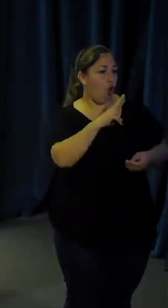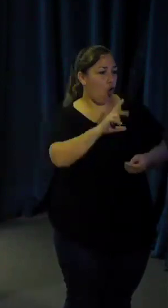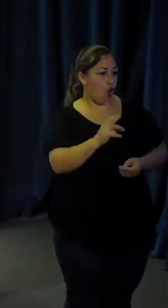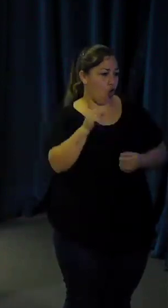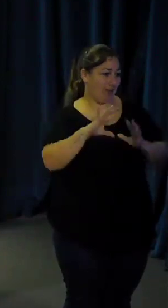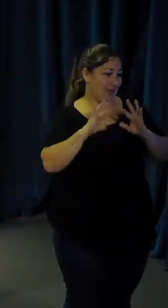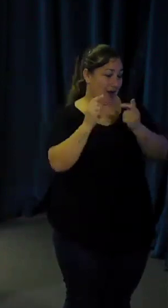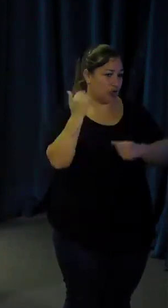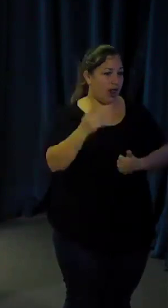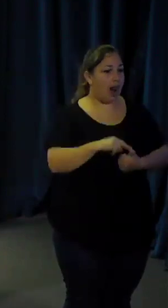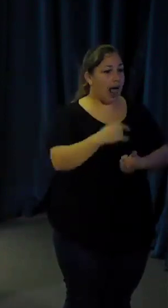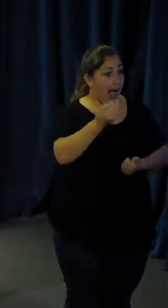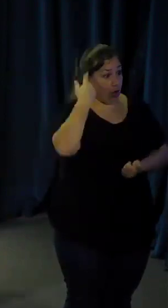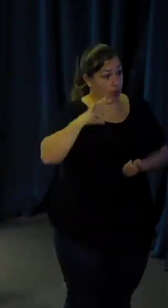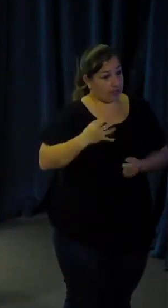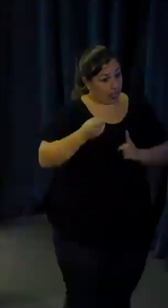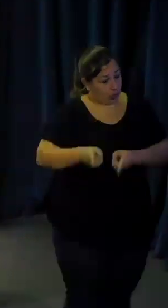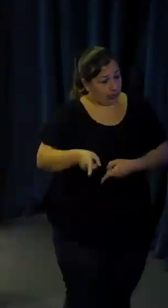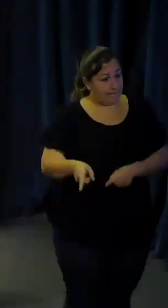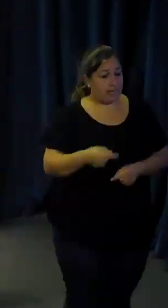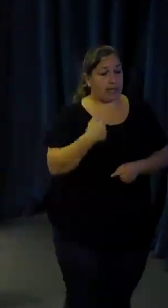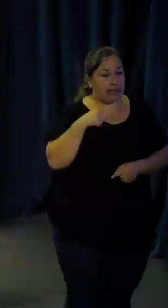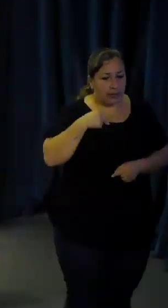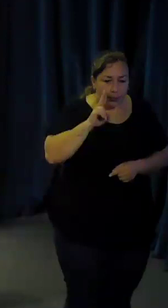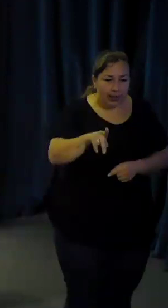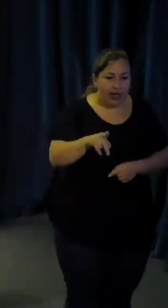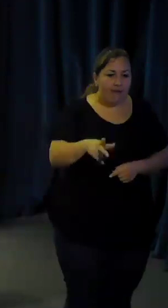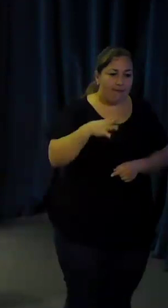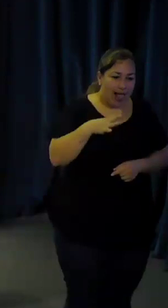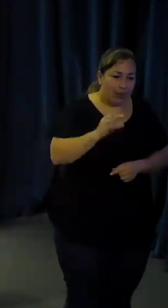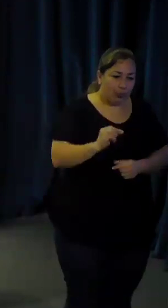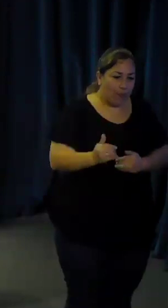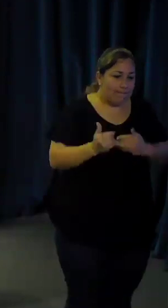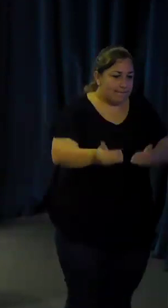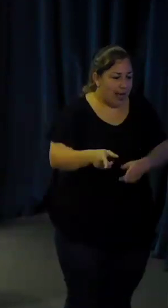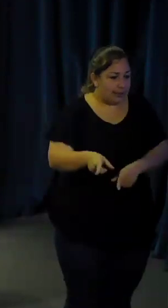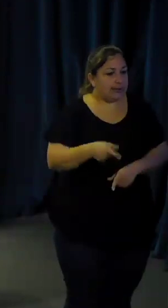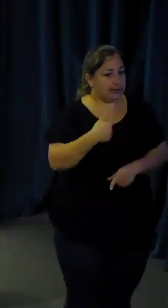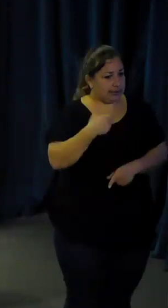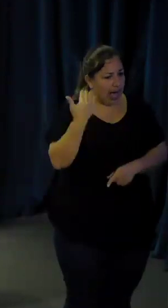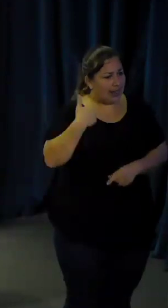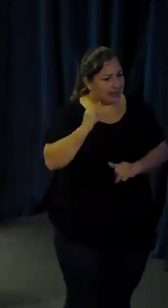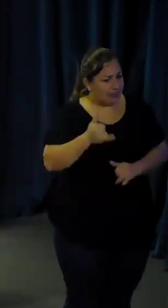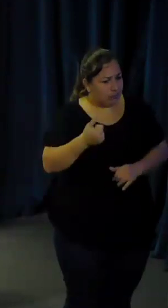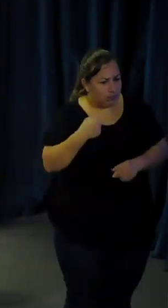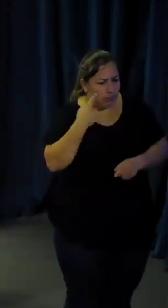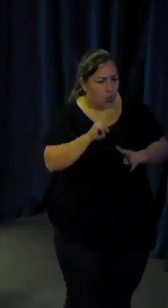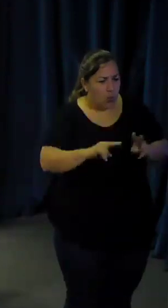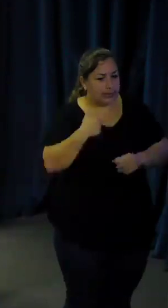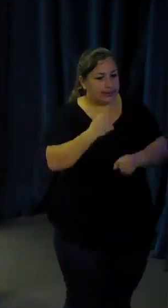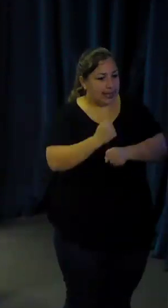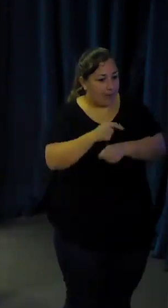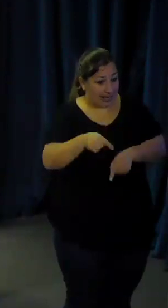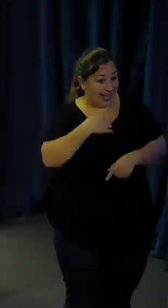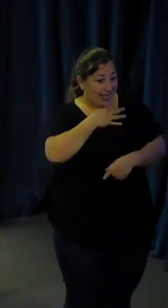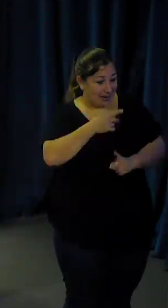y ahí me di cuenta que todavía faltaba un poquito más. Incluso habíamos intentado que esta